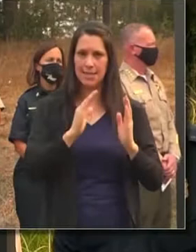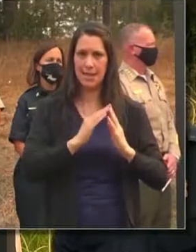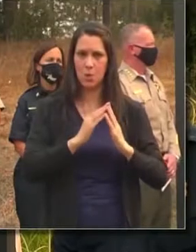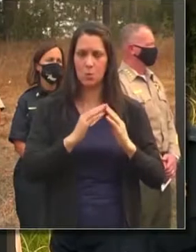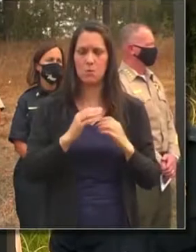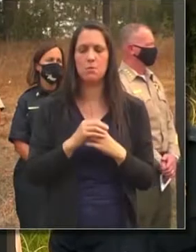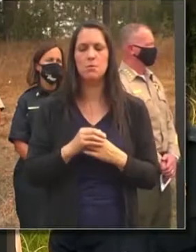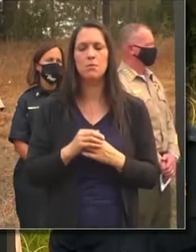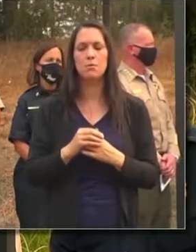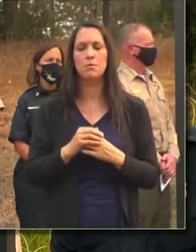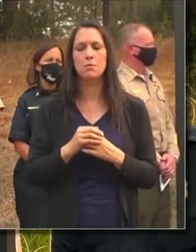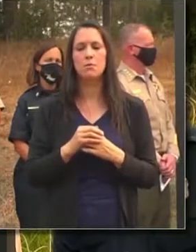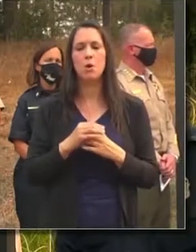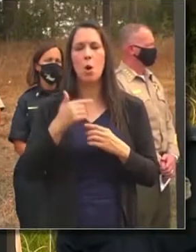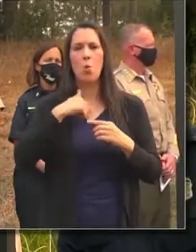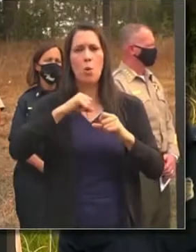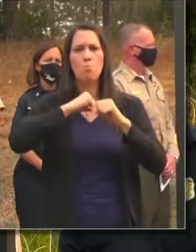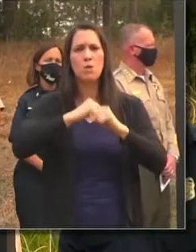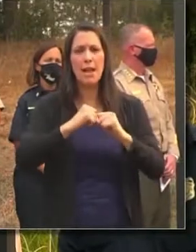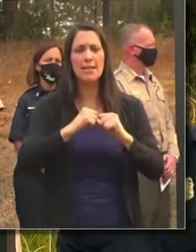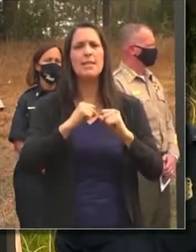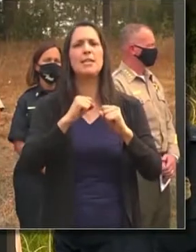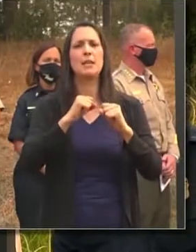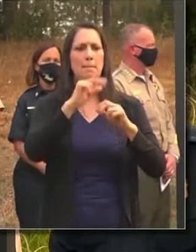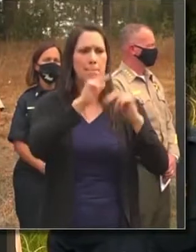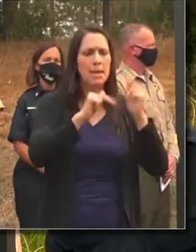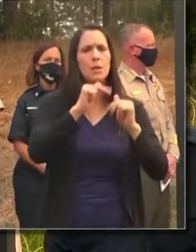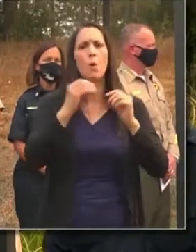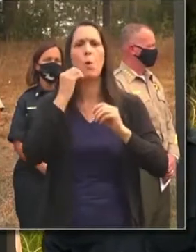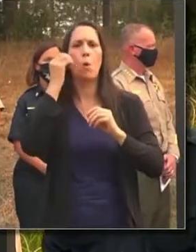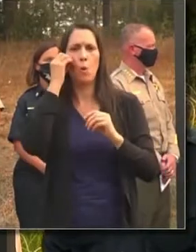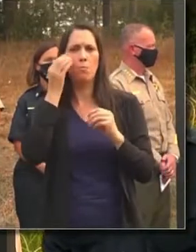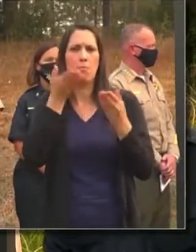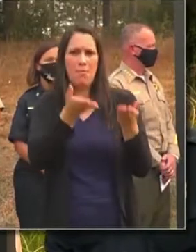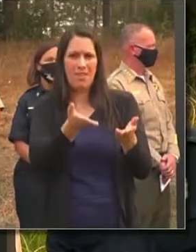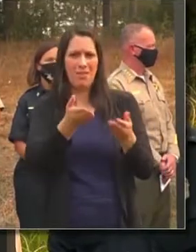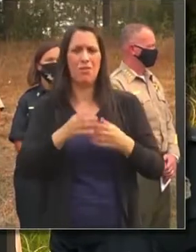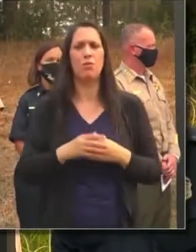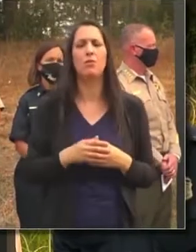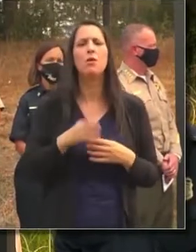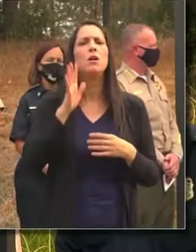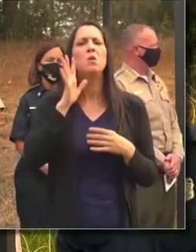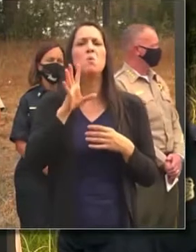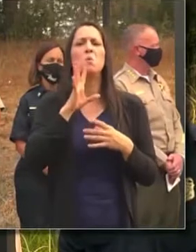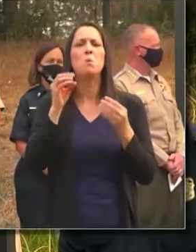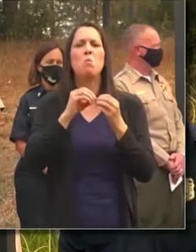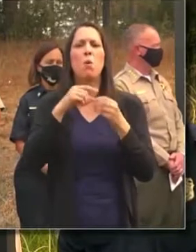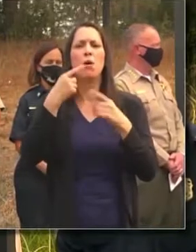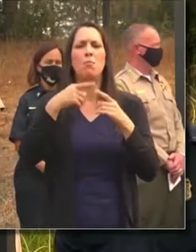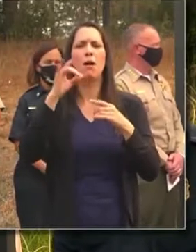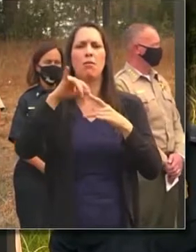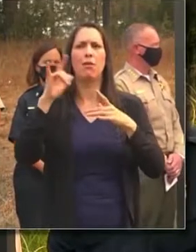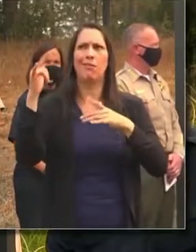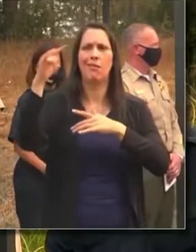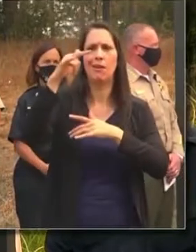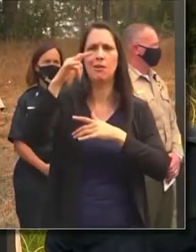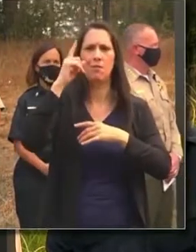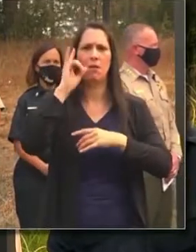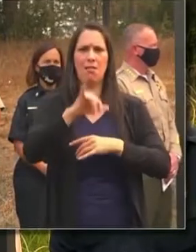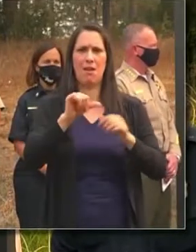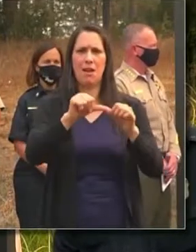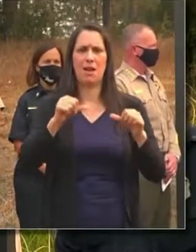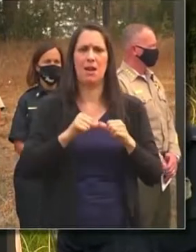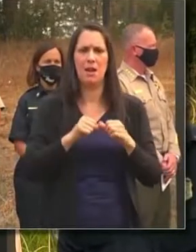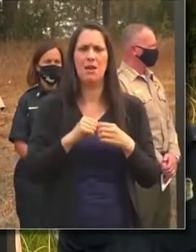comunidad tenemos defensa de estructuras trabajando continuamente allí tenemos más de aeroplanos y